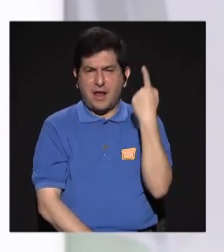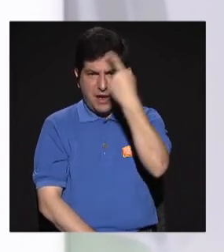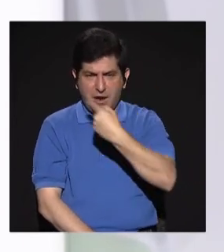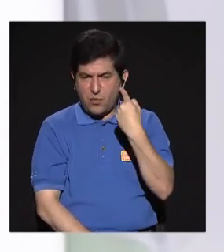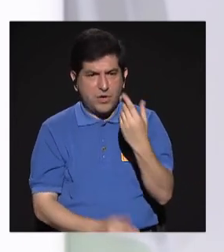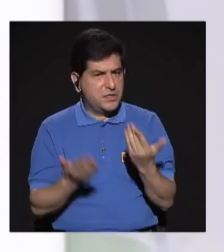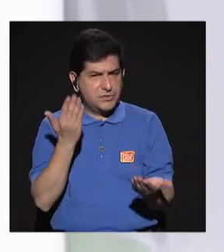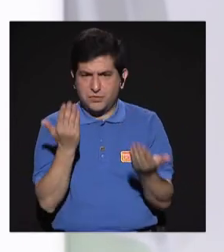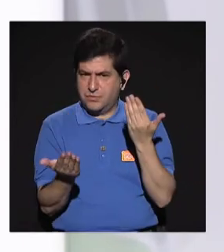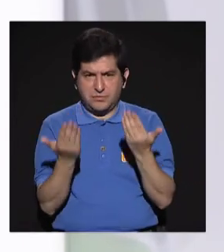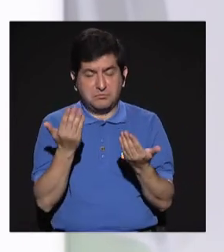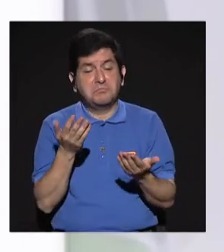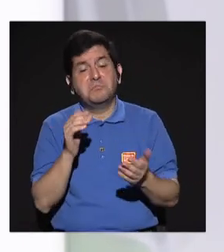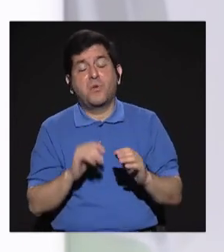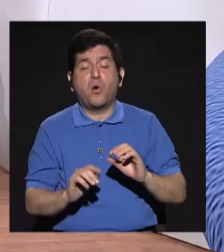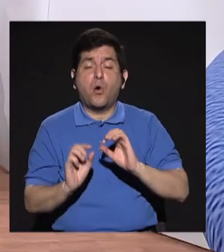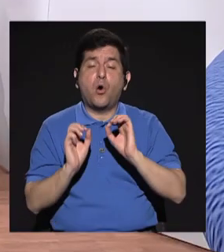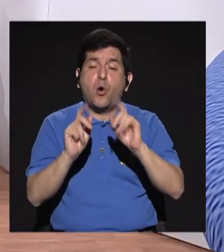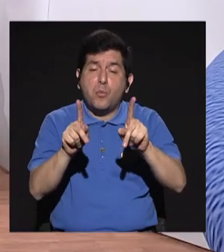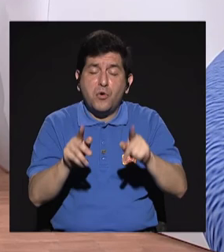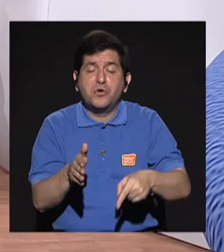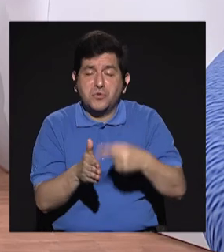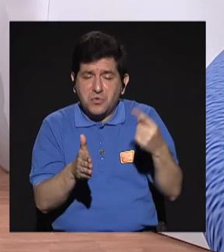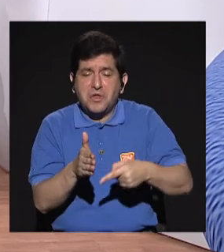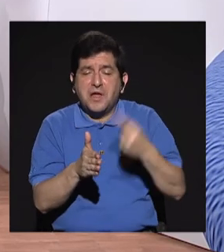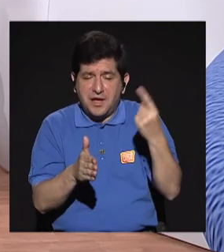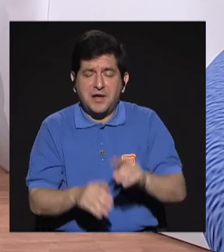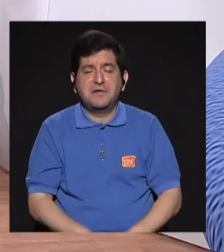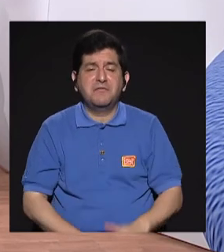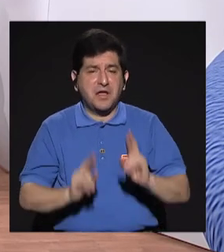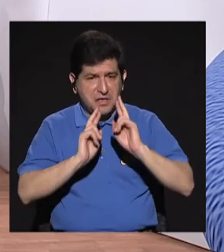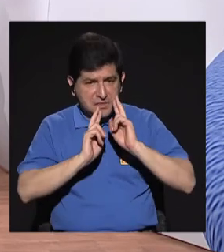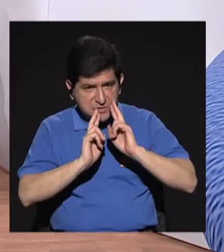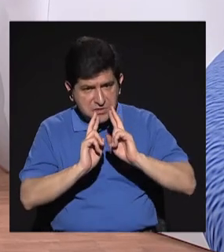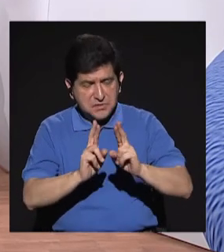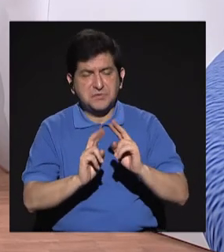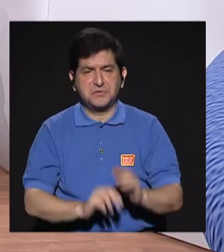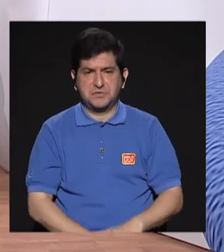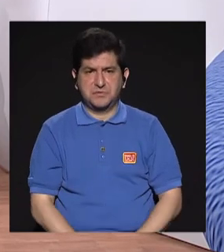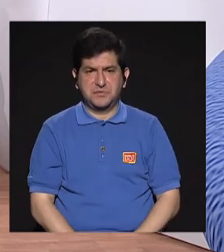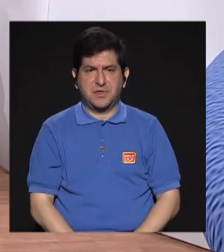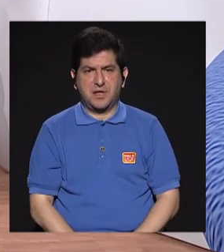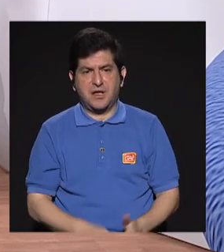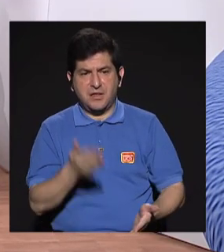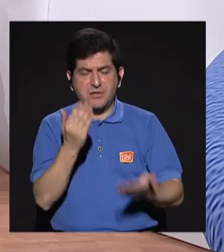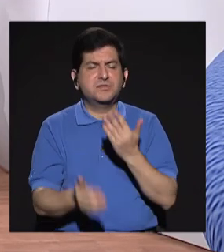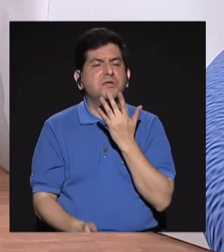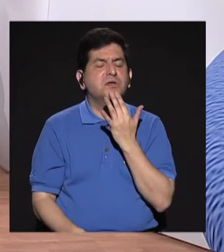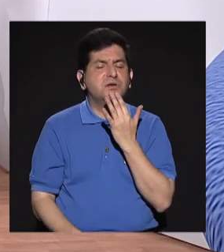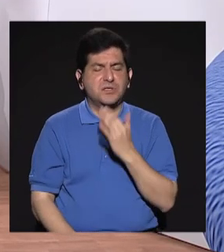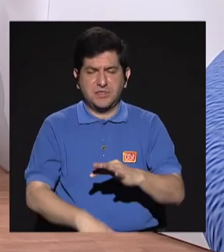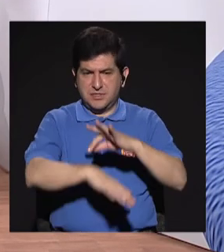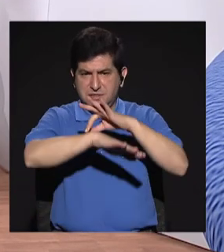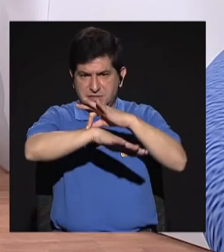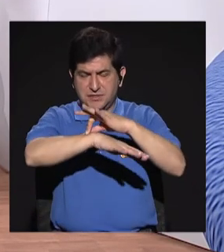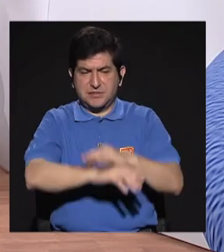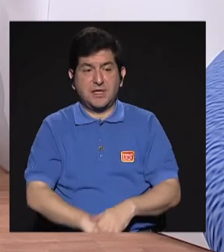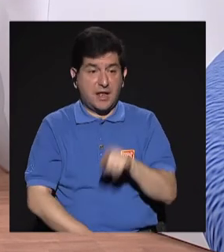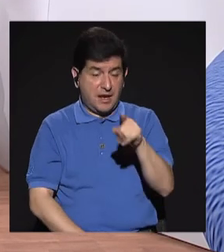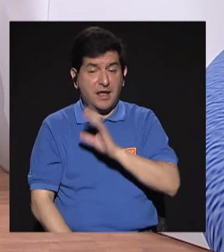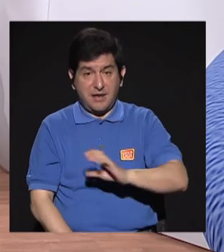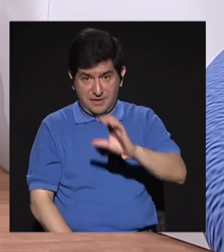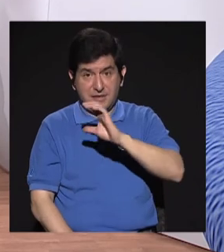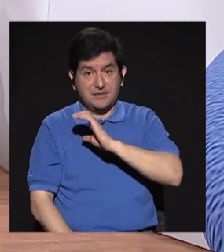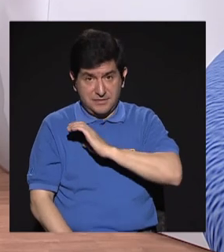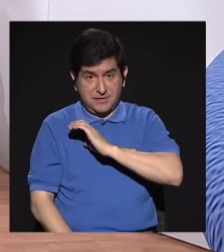es tanto decir bueno lo vamos a comparar puede ser que si tenemos algunos resultados en como le decía en color de piel el color